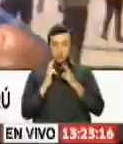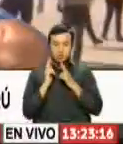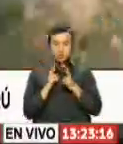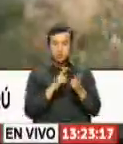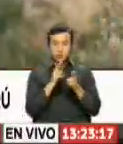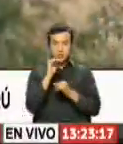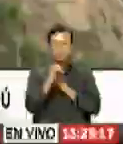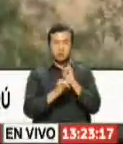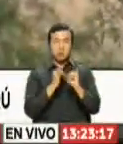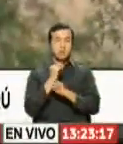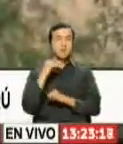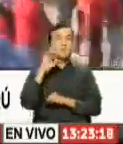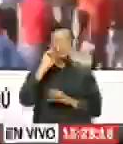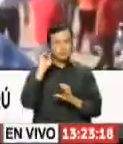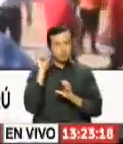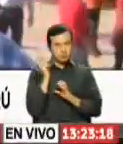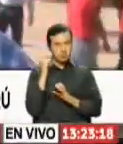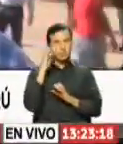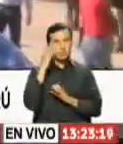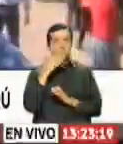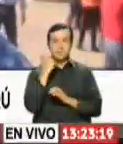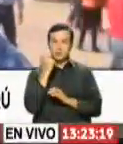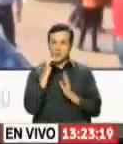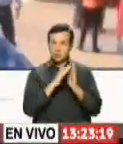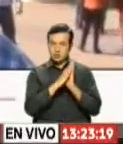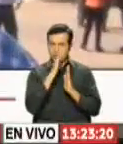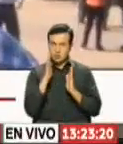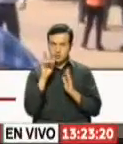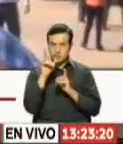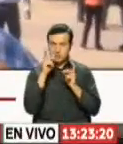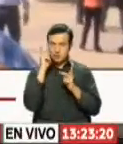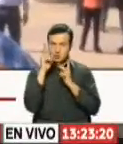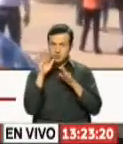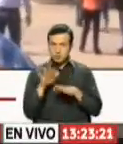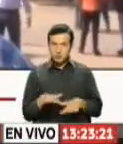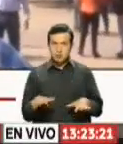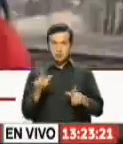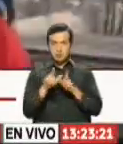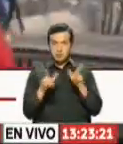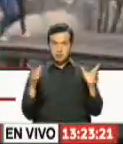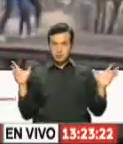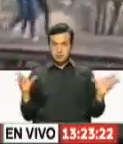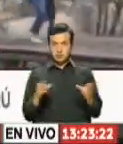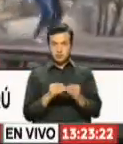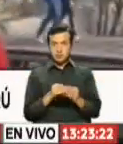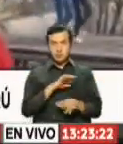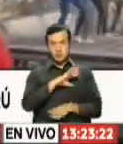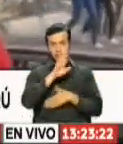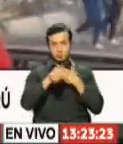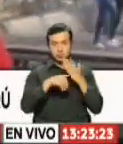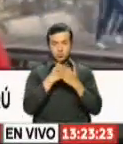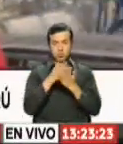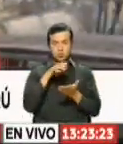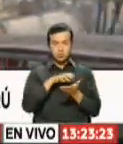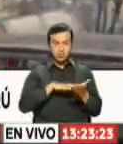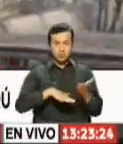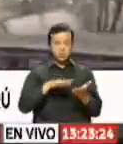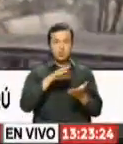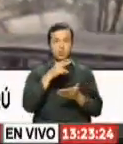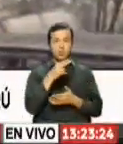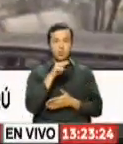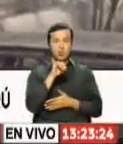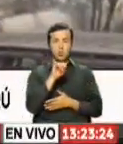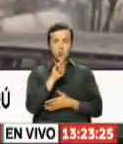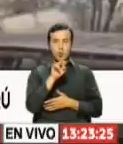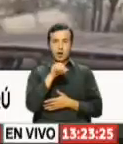más bien un canal turístico y tenemos que dar una mejor imagen a nuestros visitantes y también a nuestros ciudadanos. Efectivamente, todo el cantón de aquí de Huaquilla